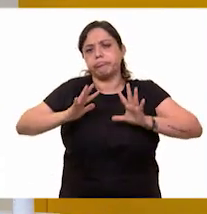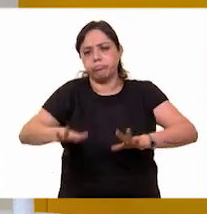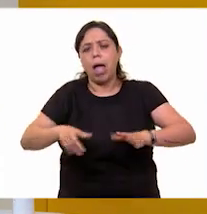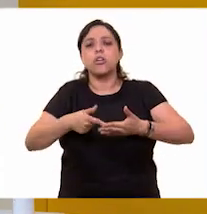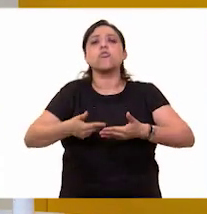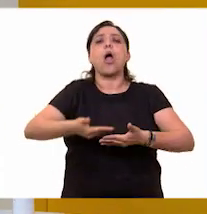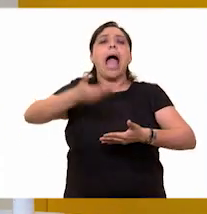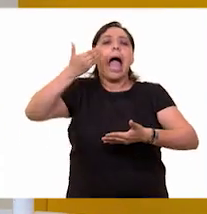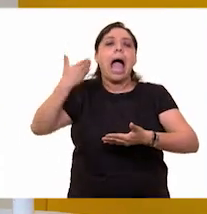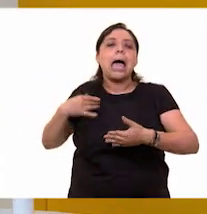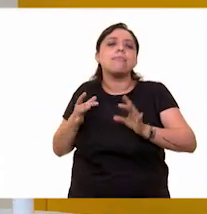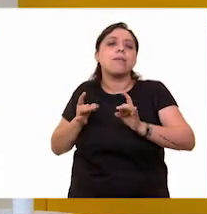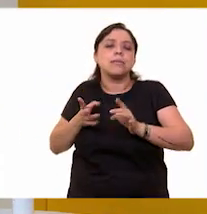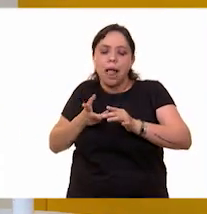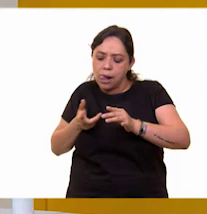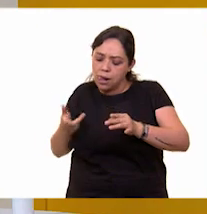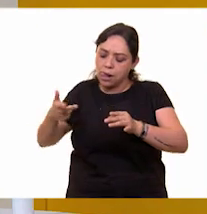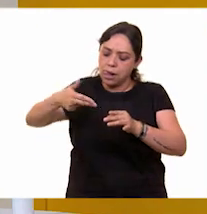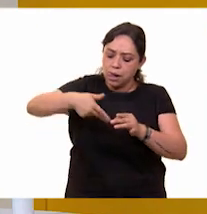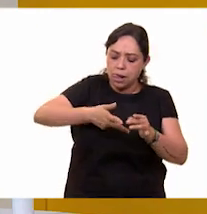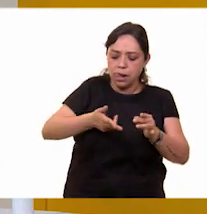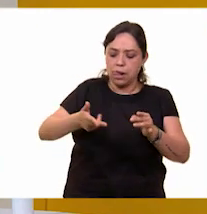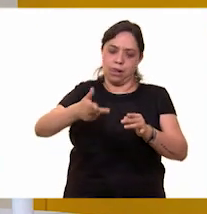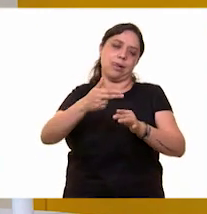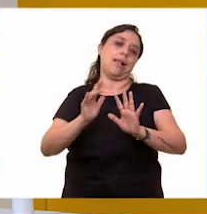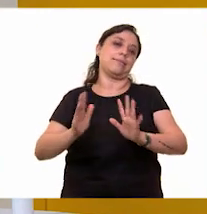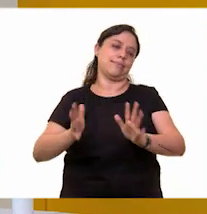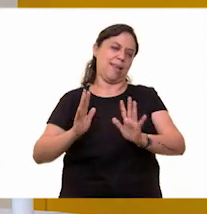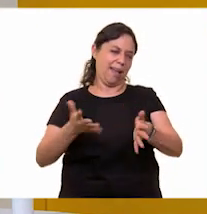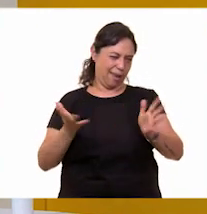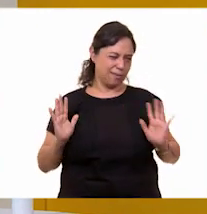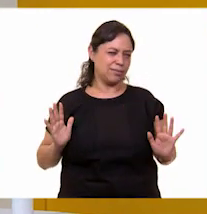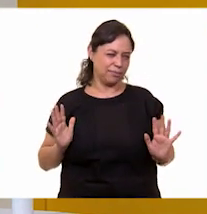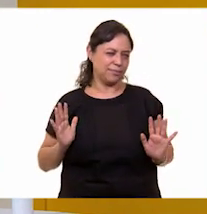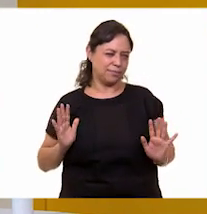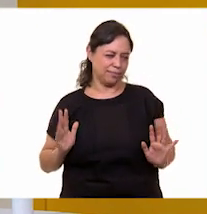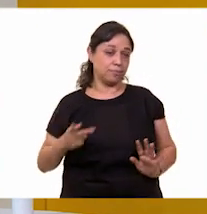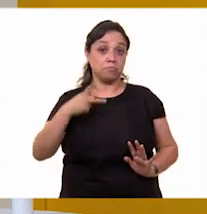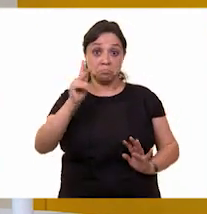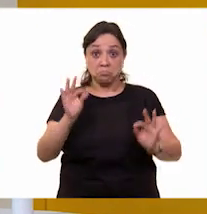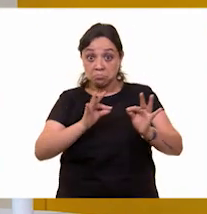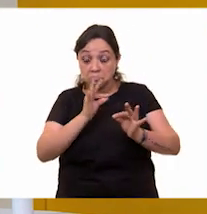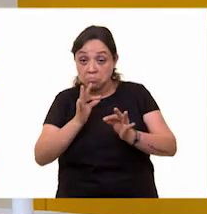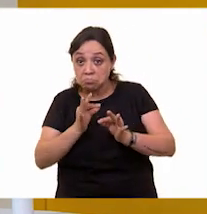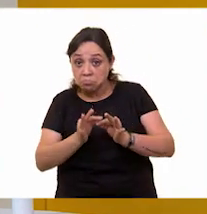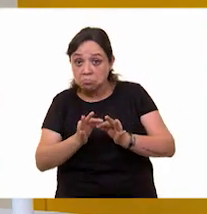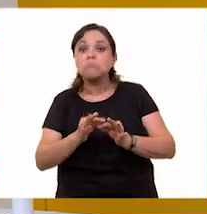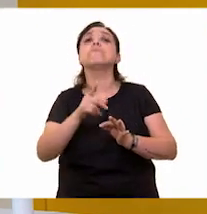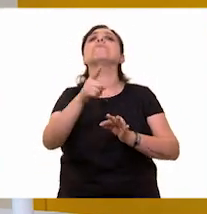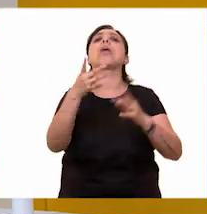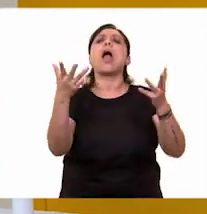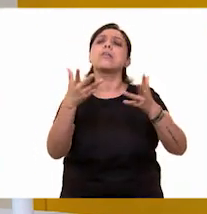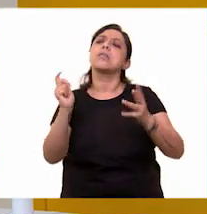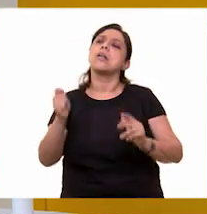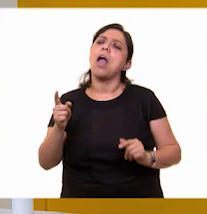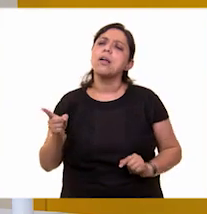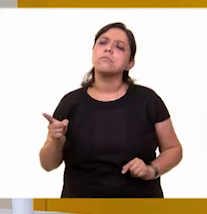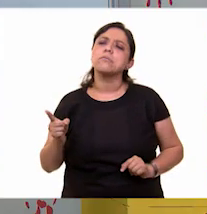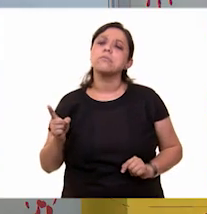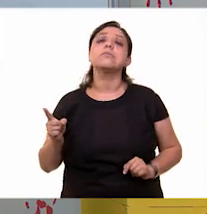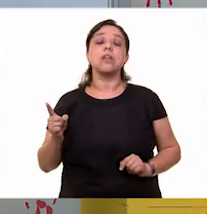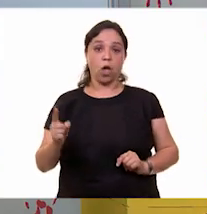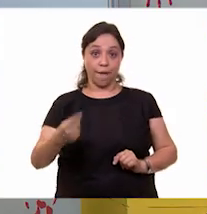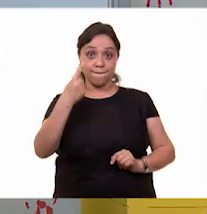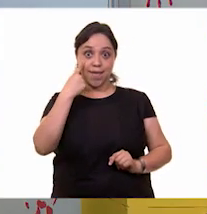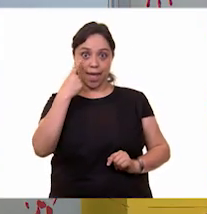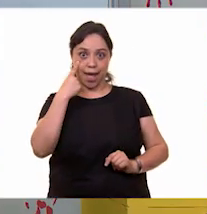tenía algunas figuras recortadas y fue un poquito más sencillo. Pero si ya lo tienen, ¿qué pueden hacer, maestra Angie? Si ya lo